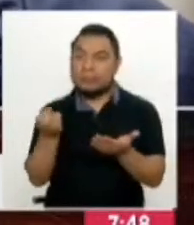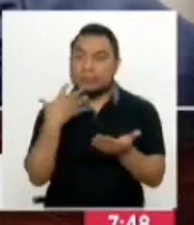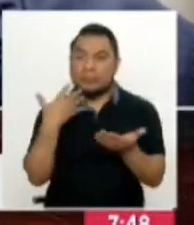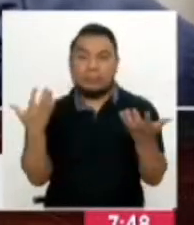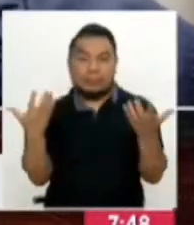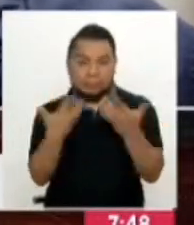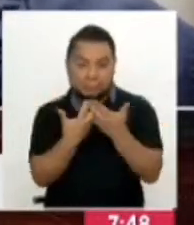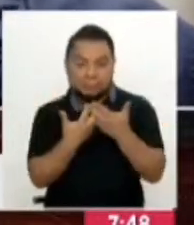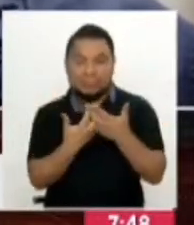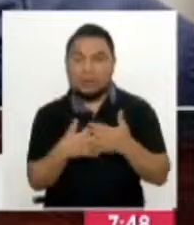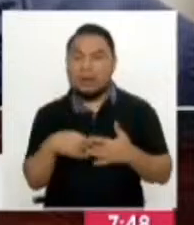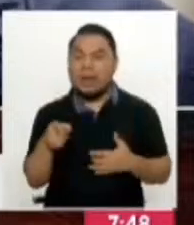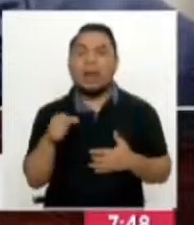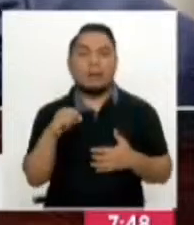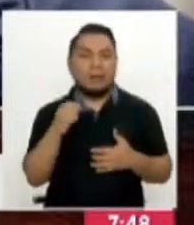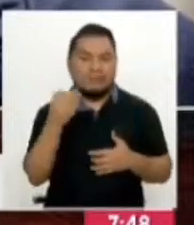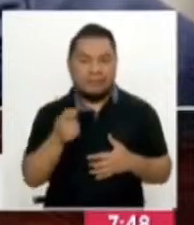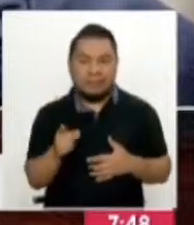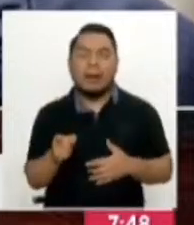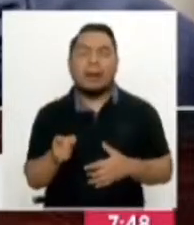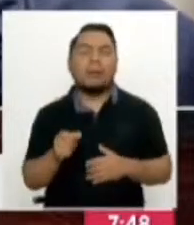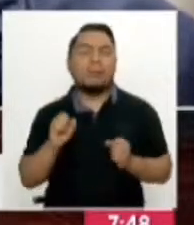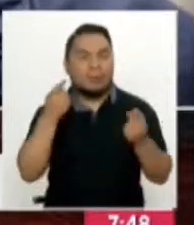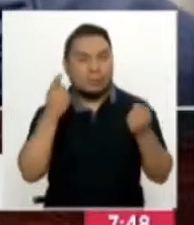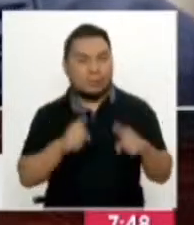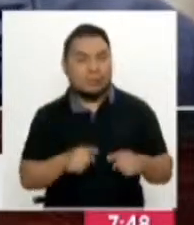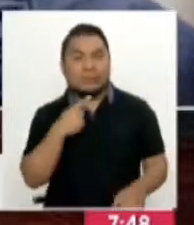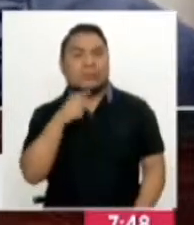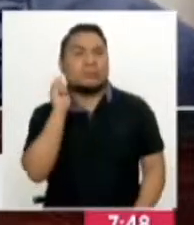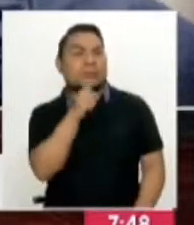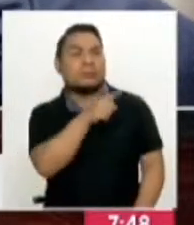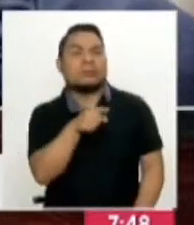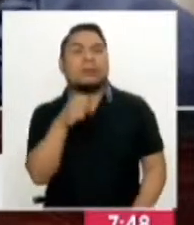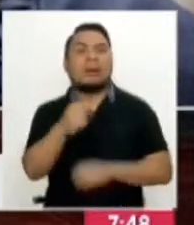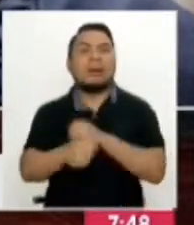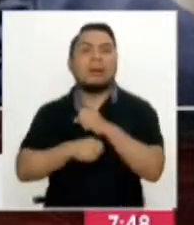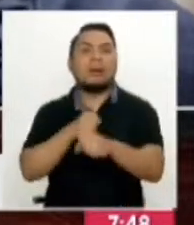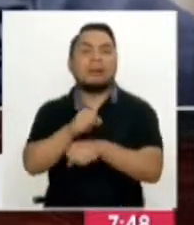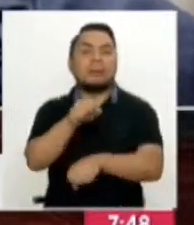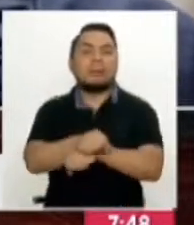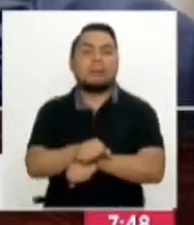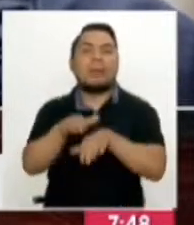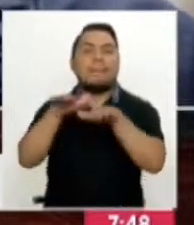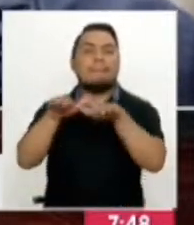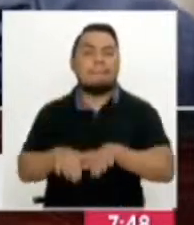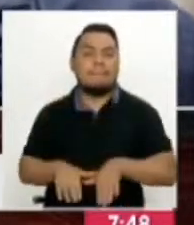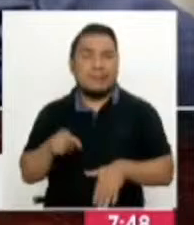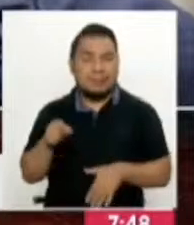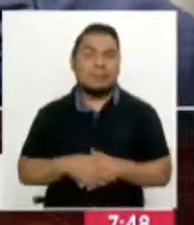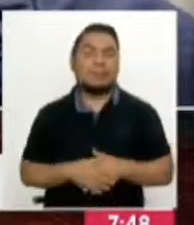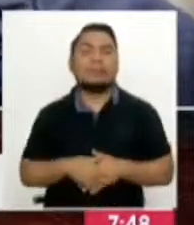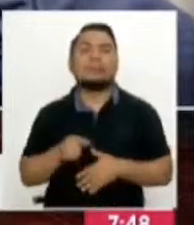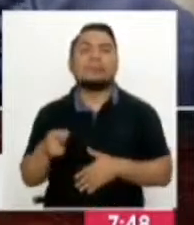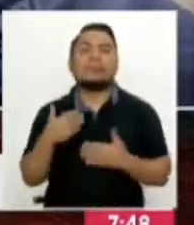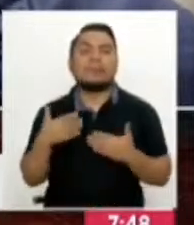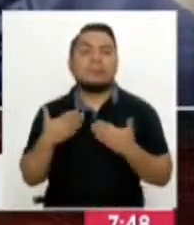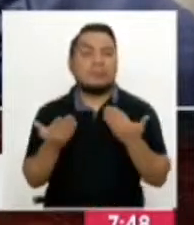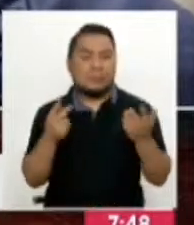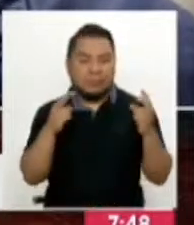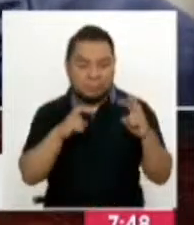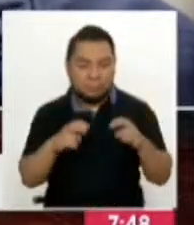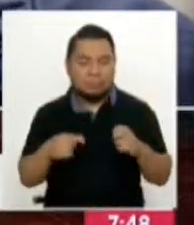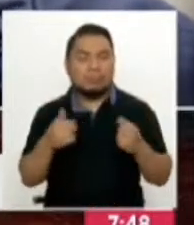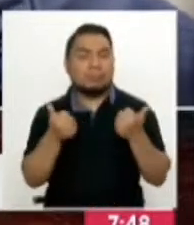el fiscal llevará un acuerdo, no tanto de pena como reparación civil, y ese acuerdo tendrá que pasar por el tamiz del